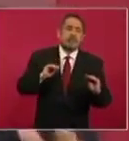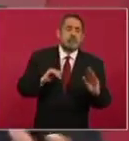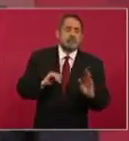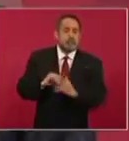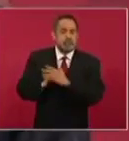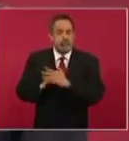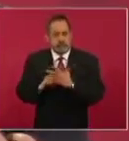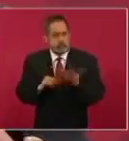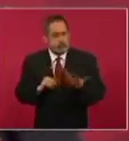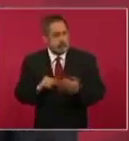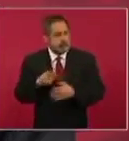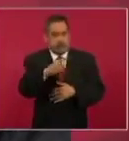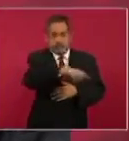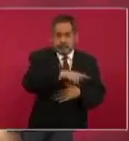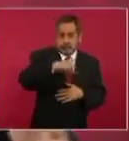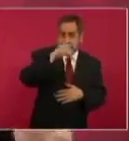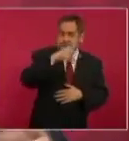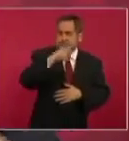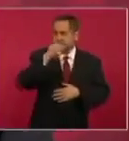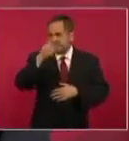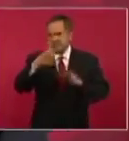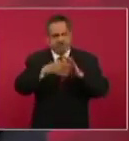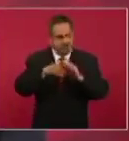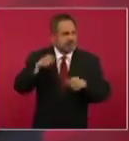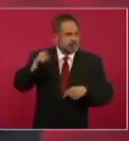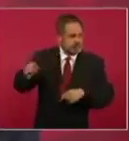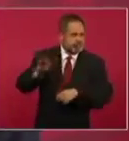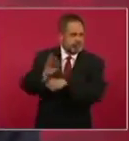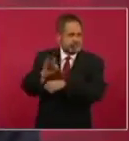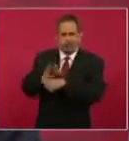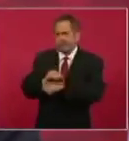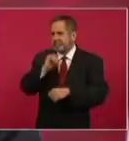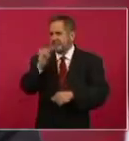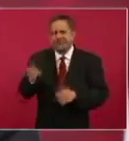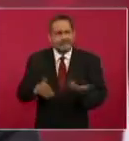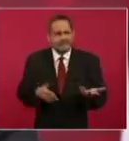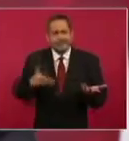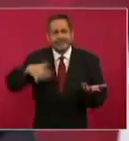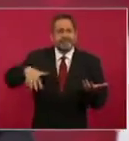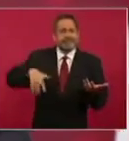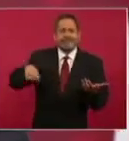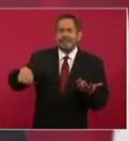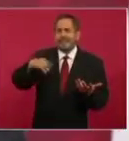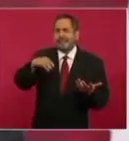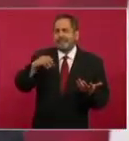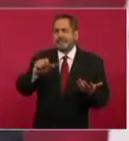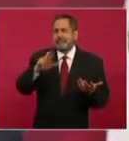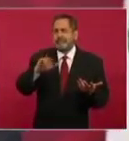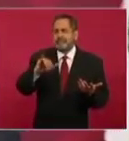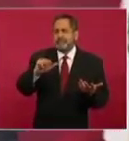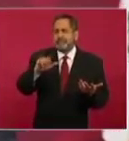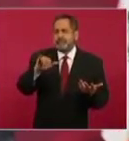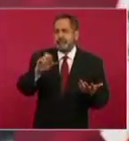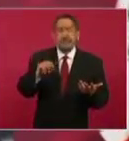hubo protestas de nada. Lo que decía aquí María Luisa, los